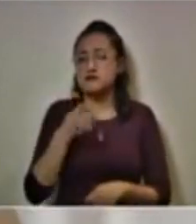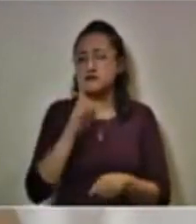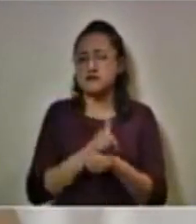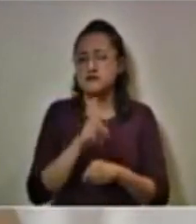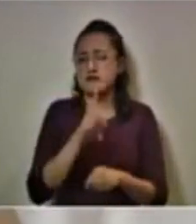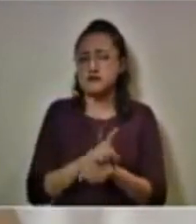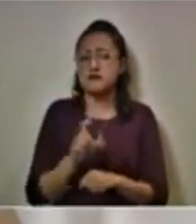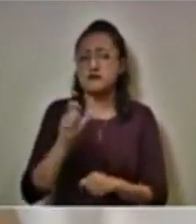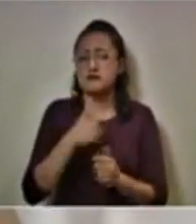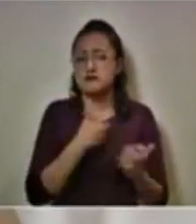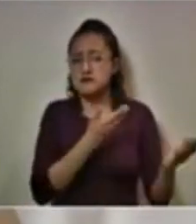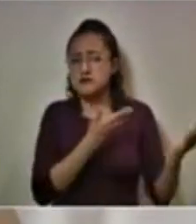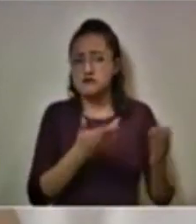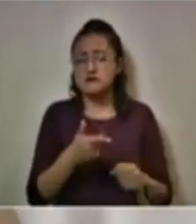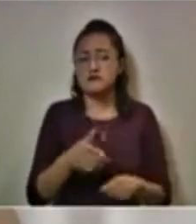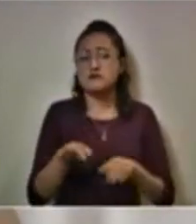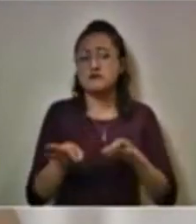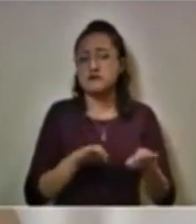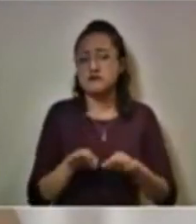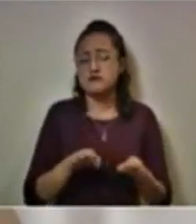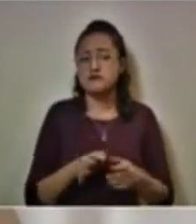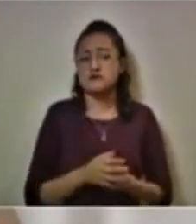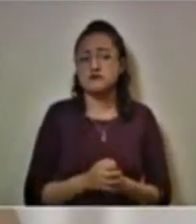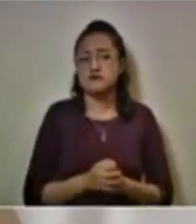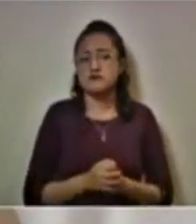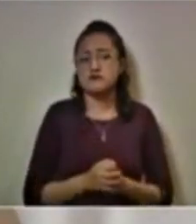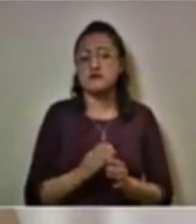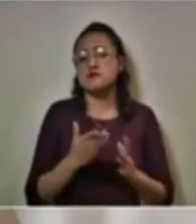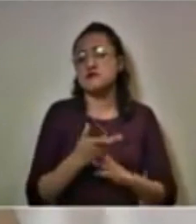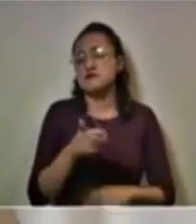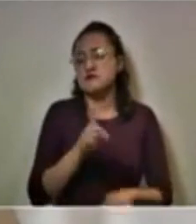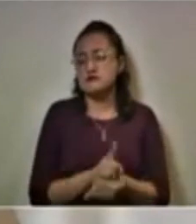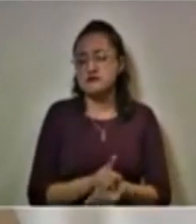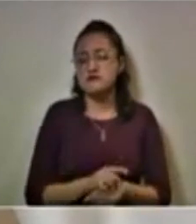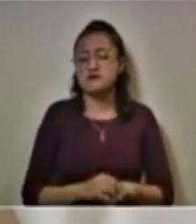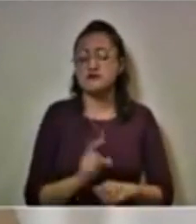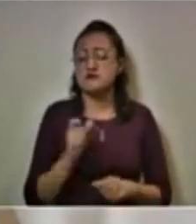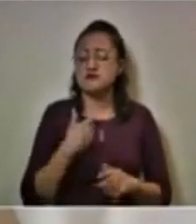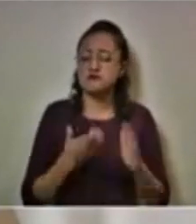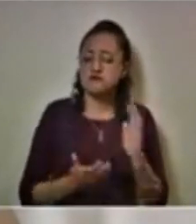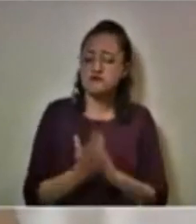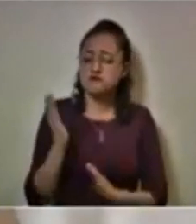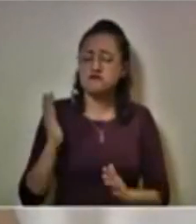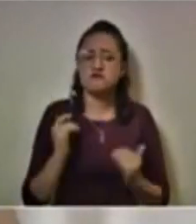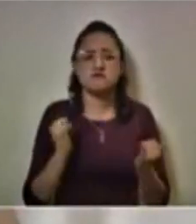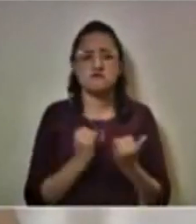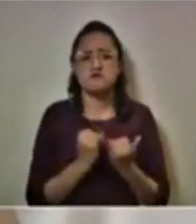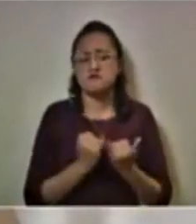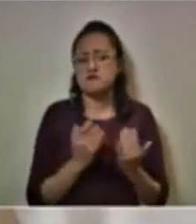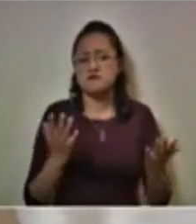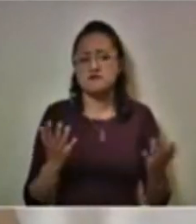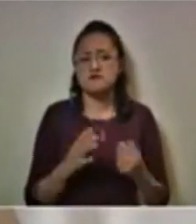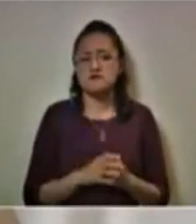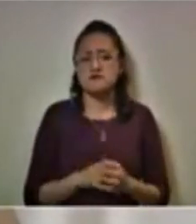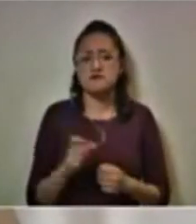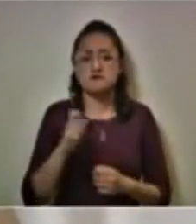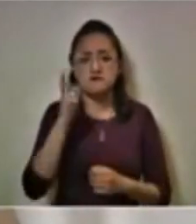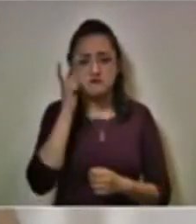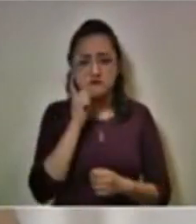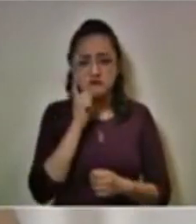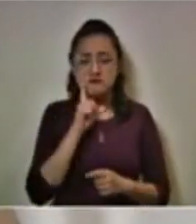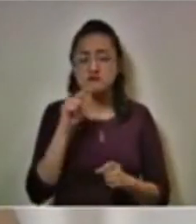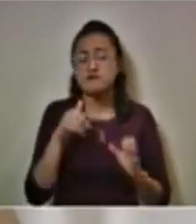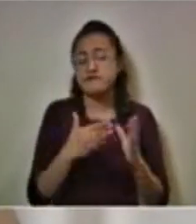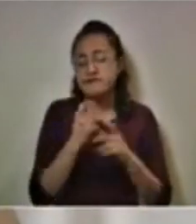cuando llego a las del trabajo al mediodía cuando me voy cuando me duermo cuando me